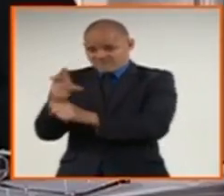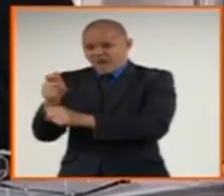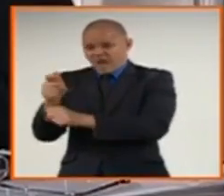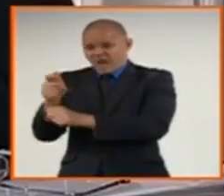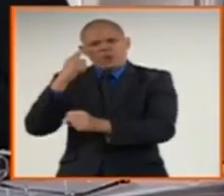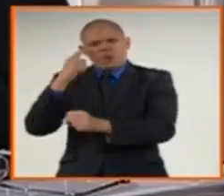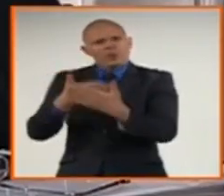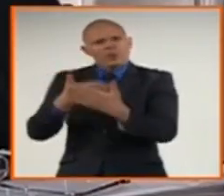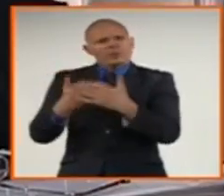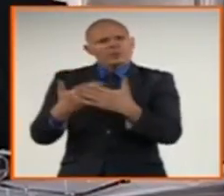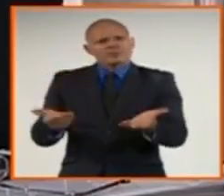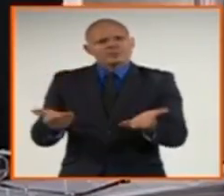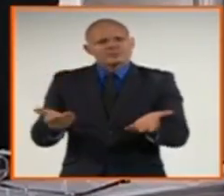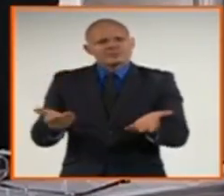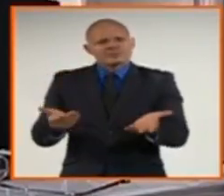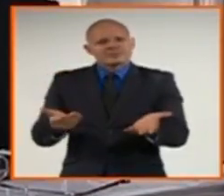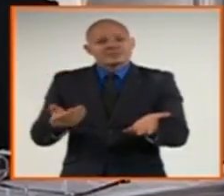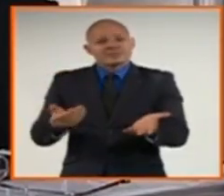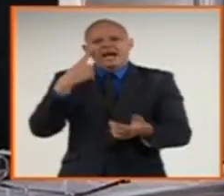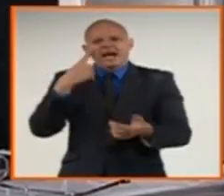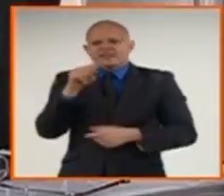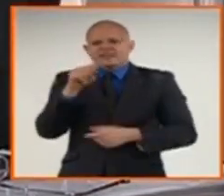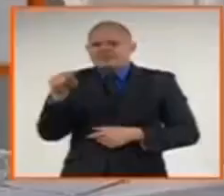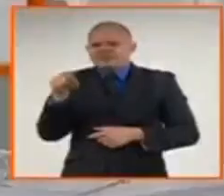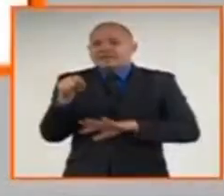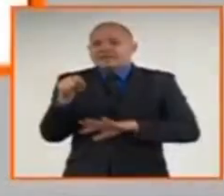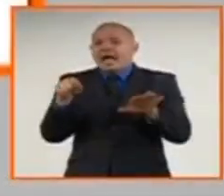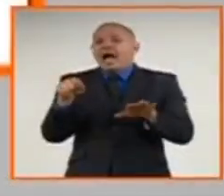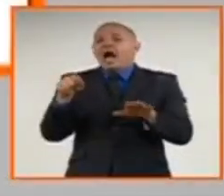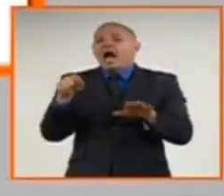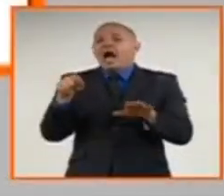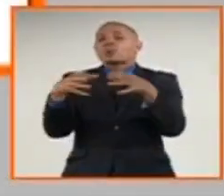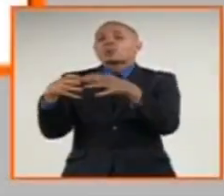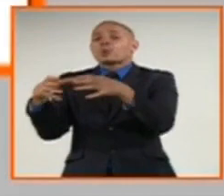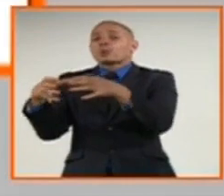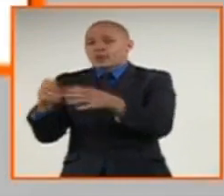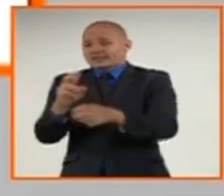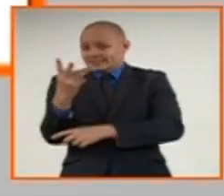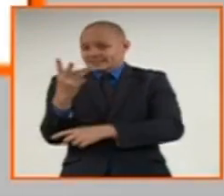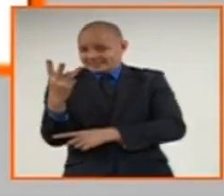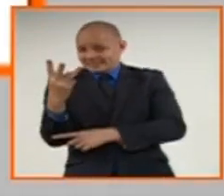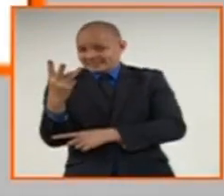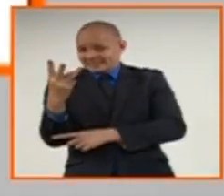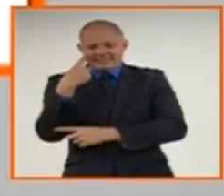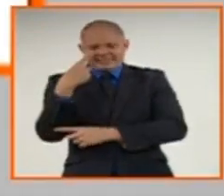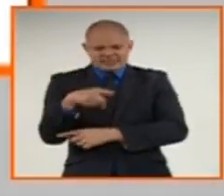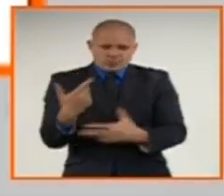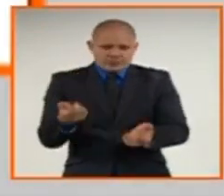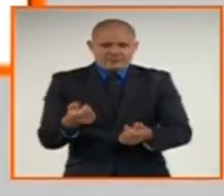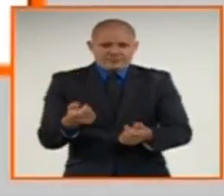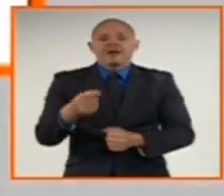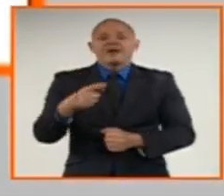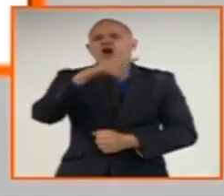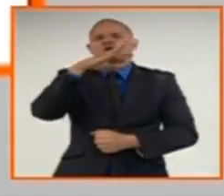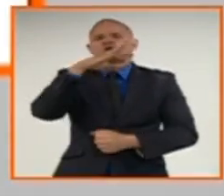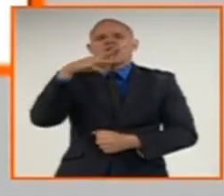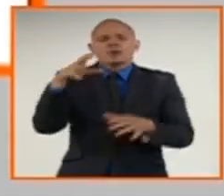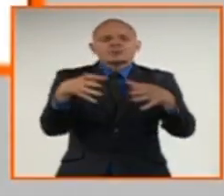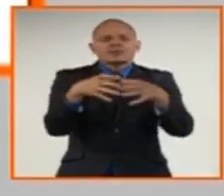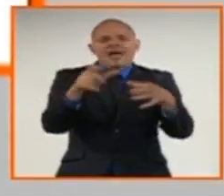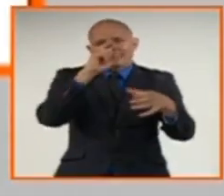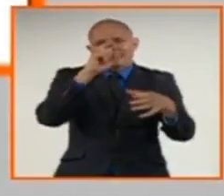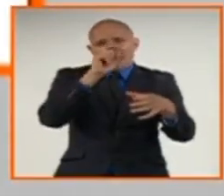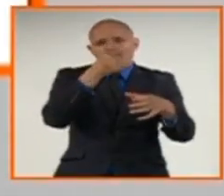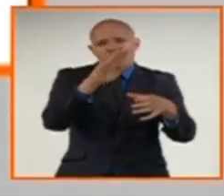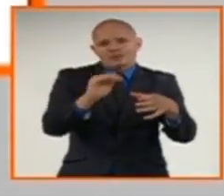este caso, que los niños, aquí dividimos la población pediátrica en tres grupos, 12 a 18 en rosado, en azul de 6 a 11